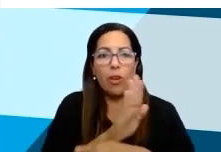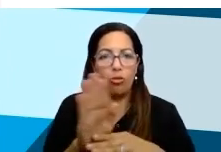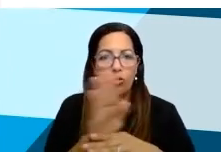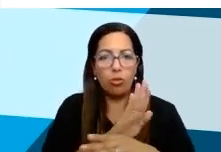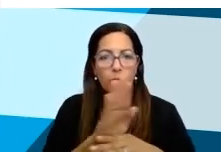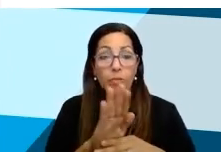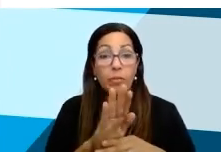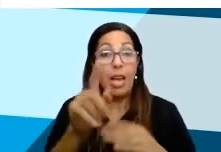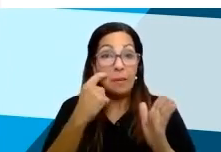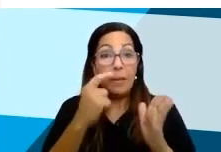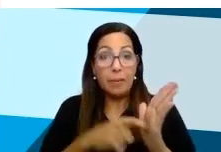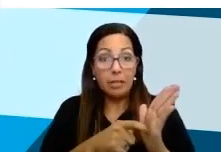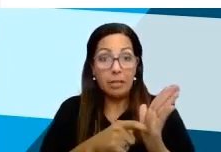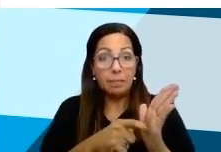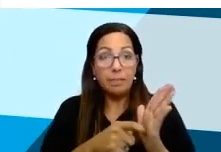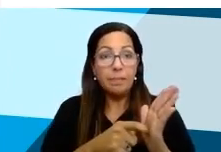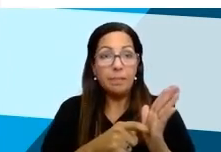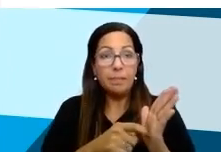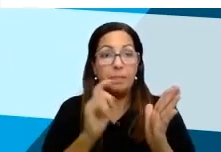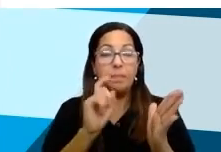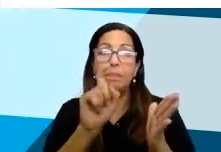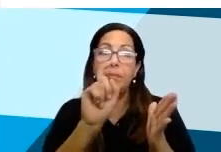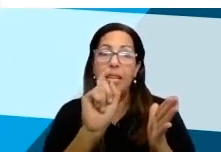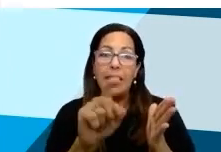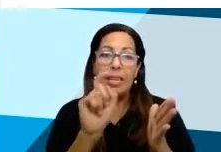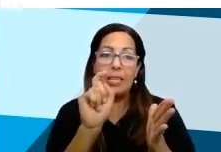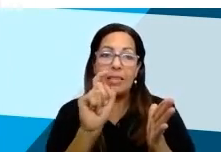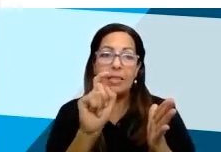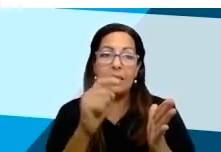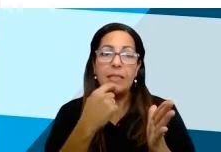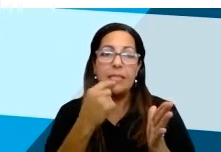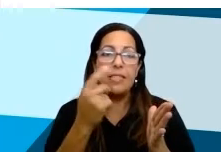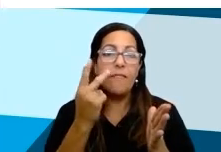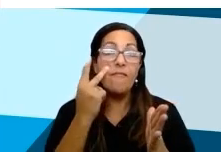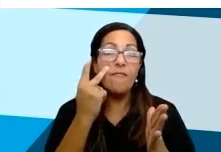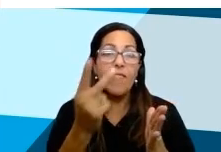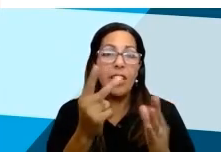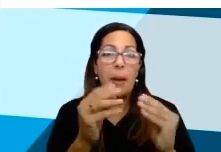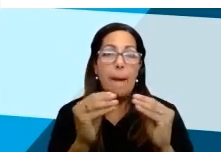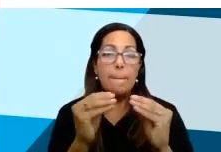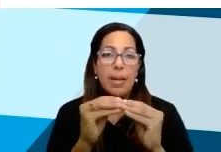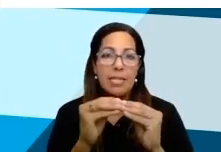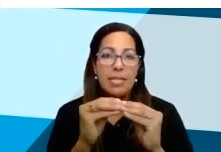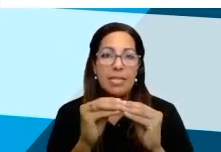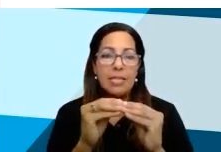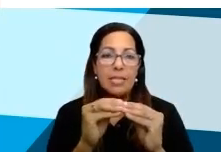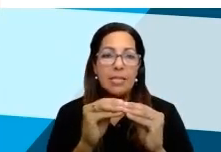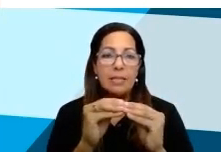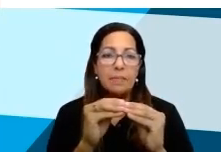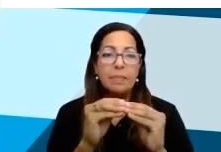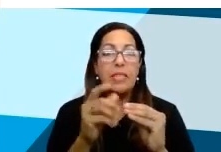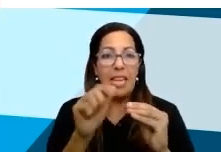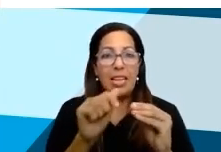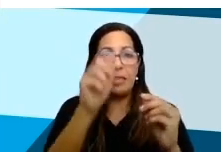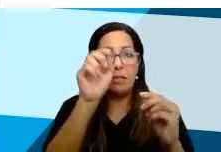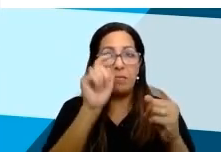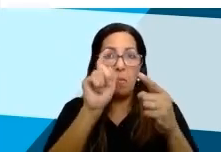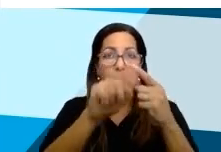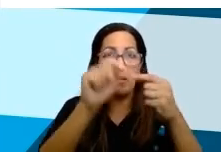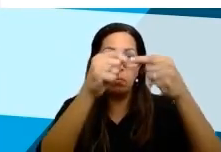En esa página ustedes puedan presionar donde dice ver más para llegar a otro enlace en la que